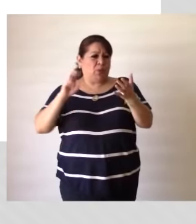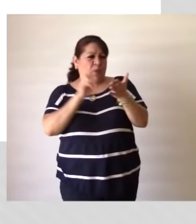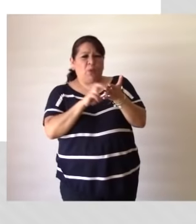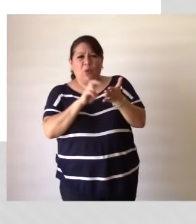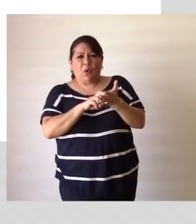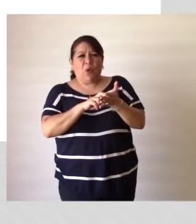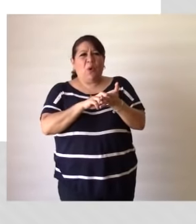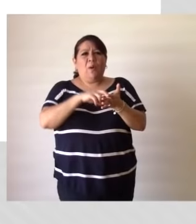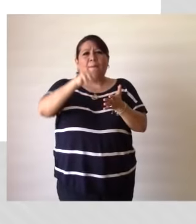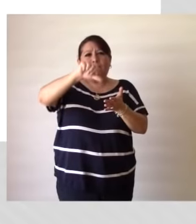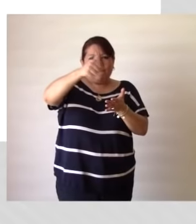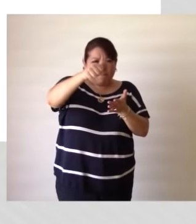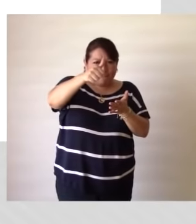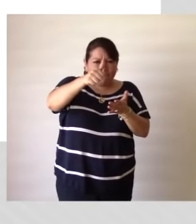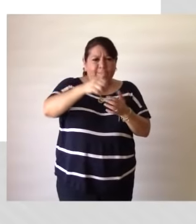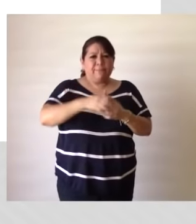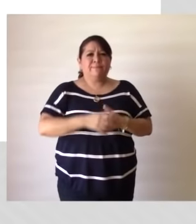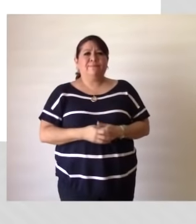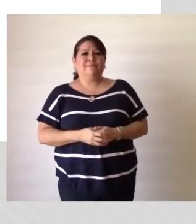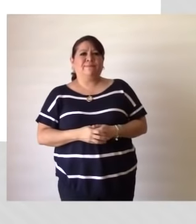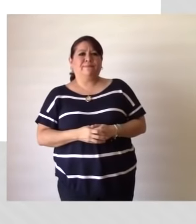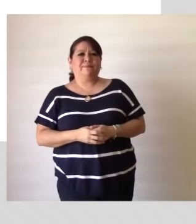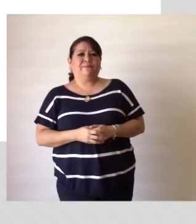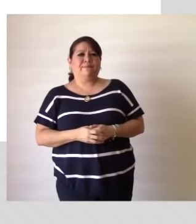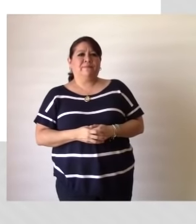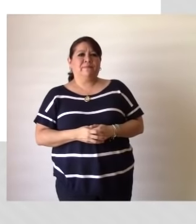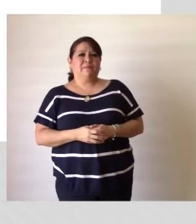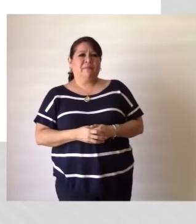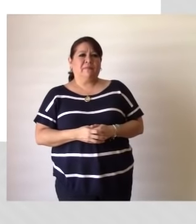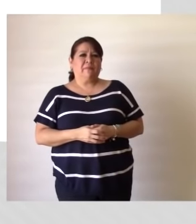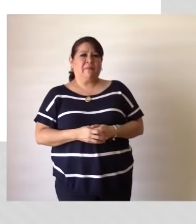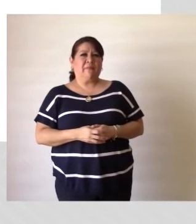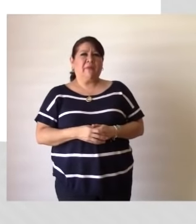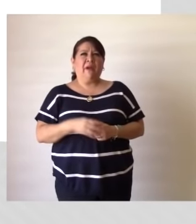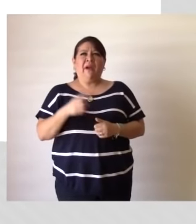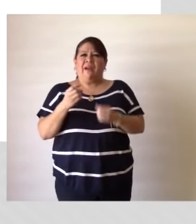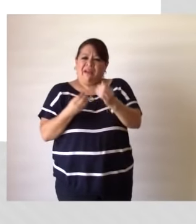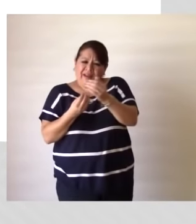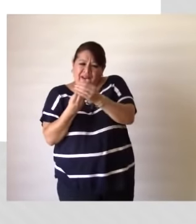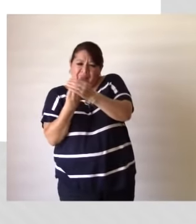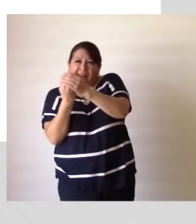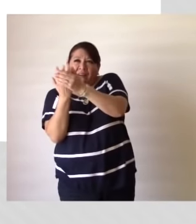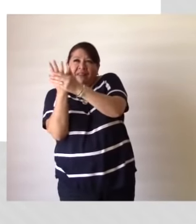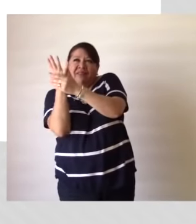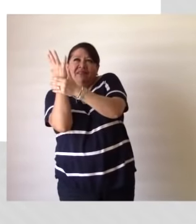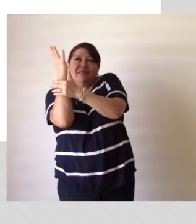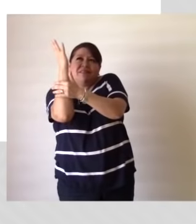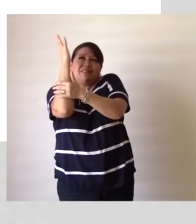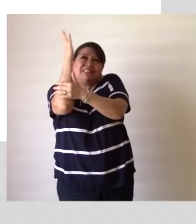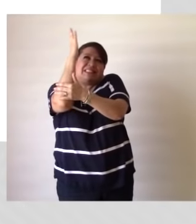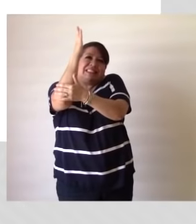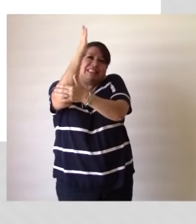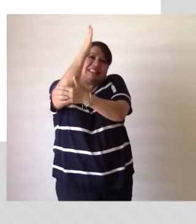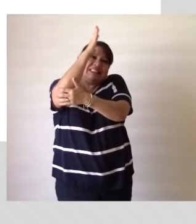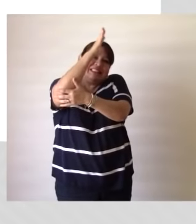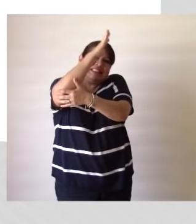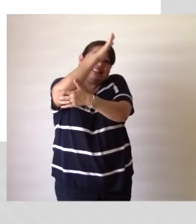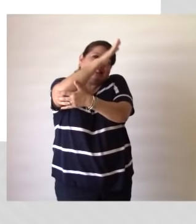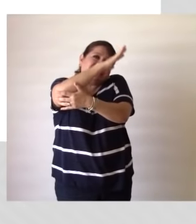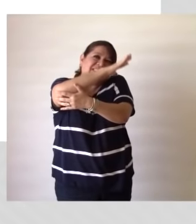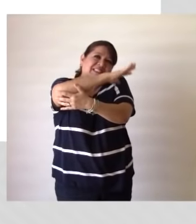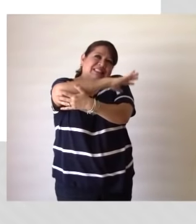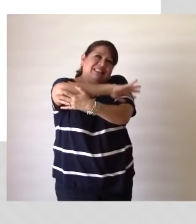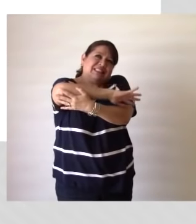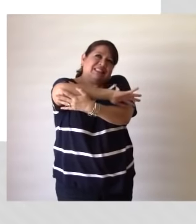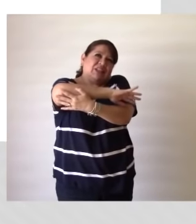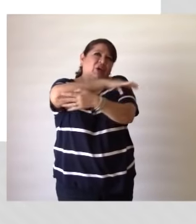porque desde donde el sol nace hasta dónde se pone es grande mi nombre entre las naciones